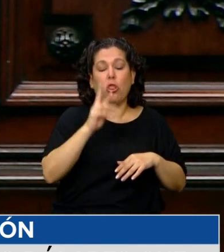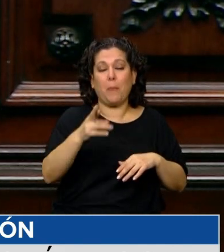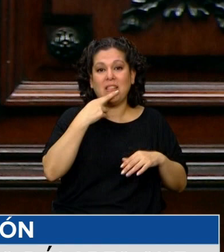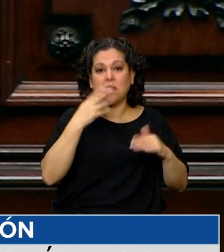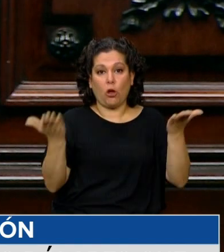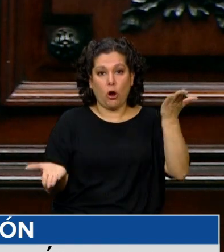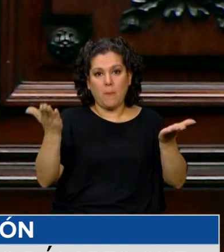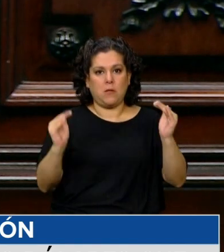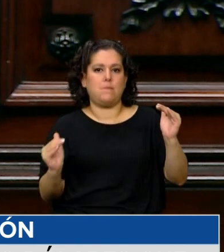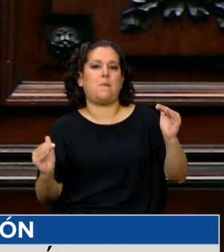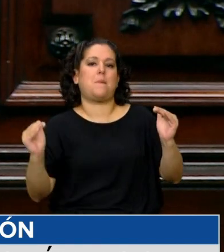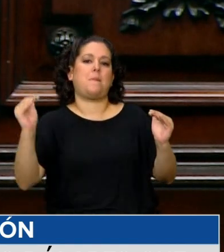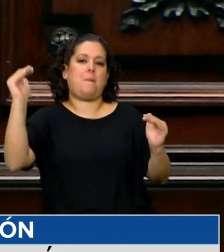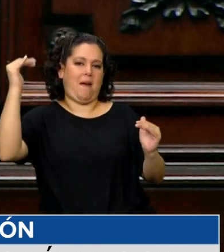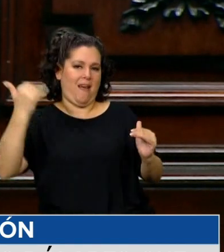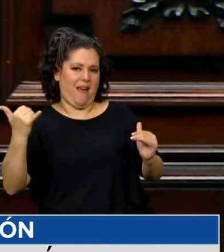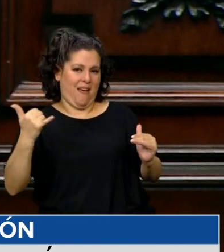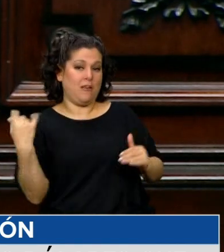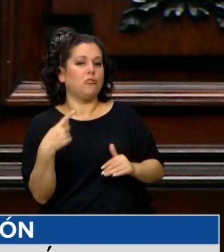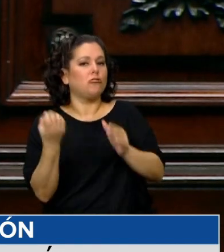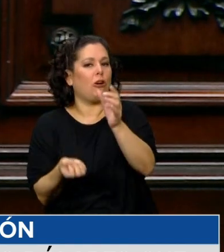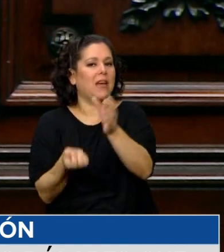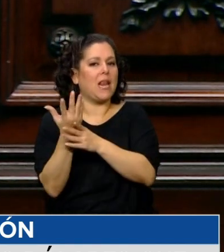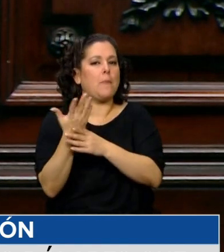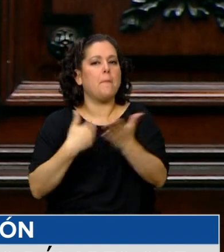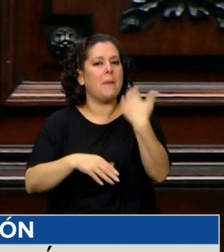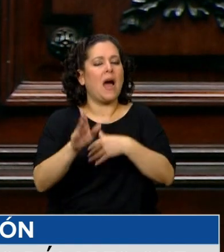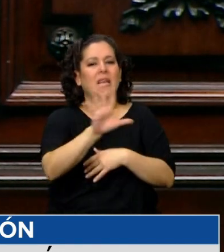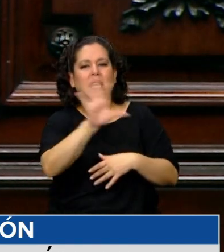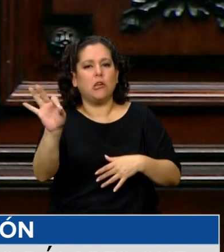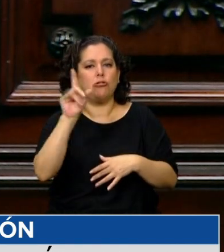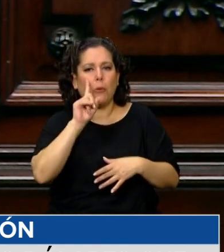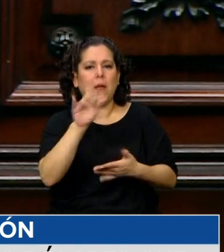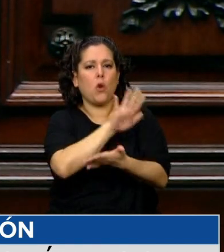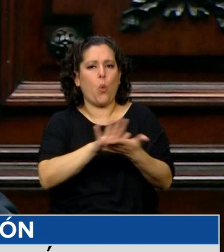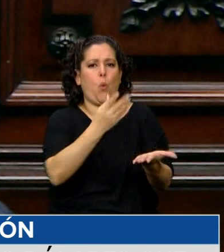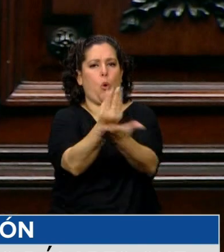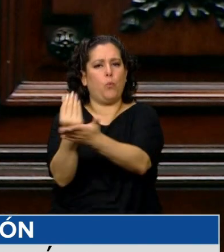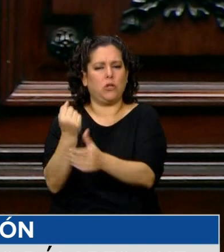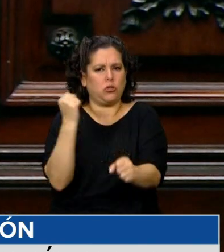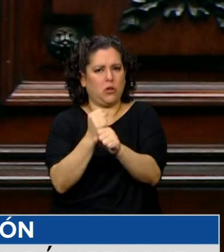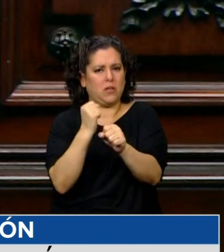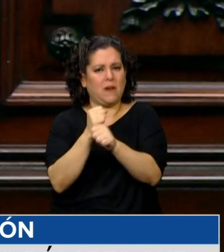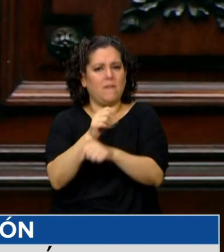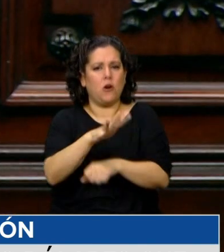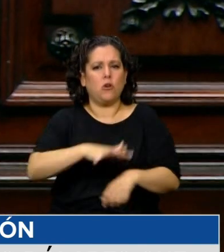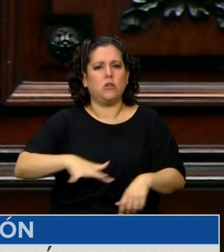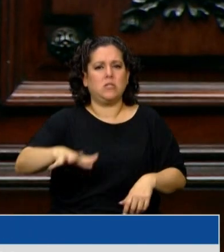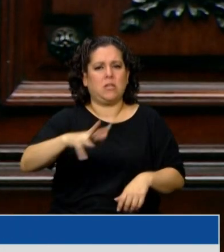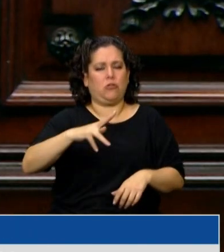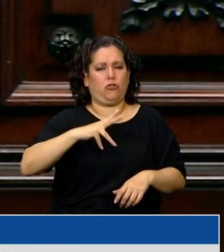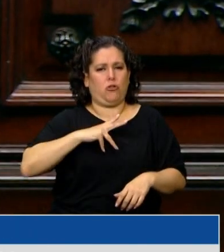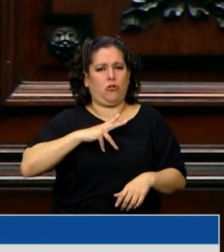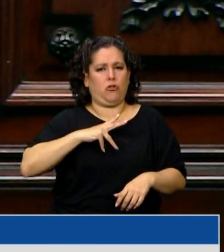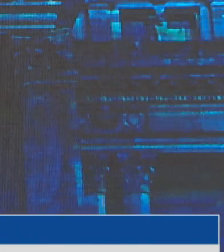2017. Y creamos más de 500.000 nuevos puestos de trabajo en el sector privado.